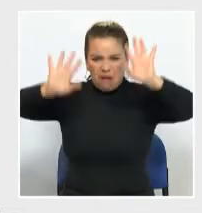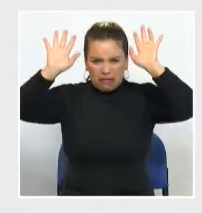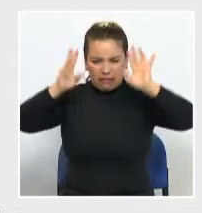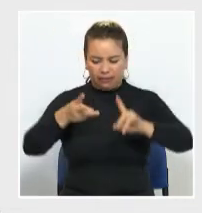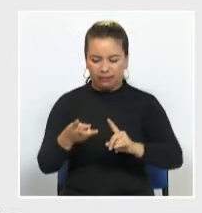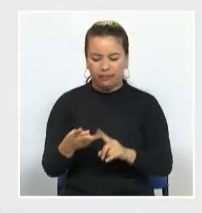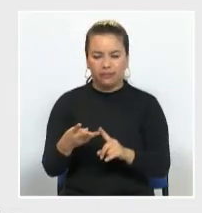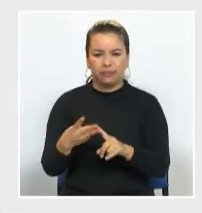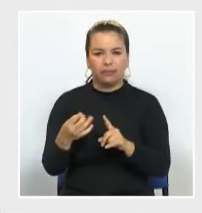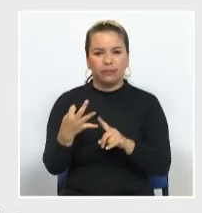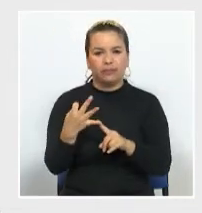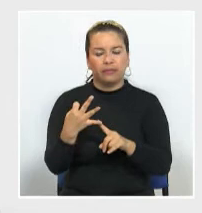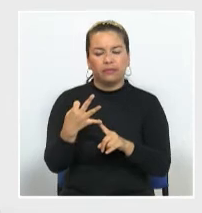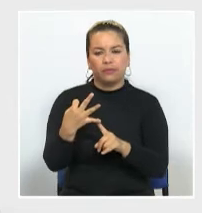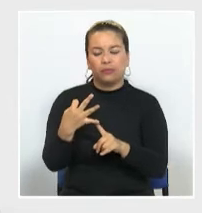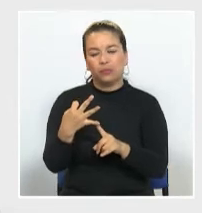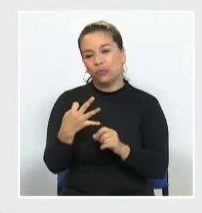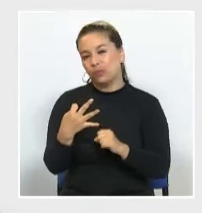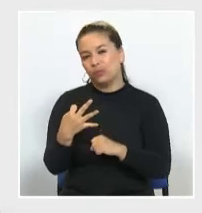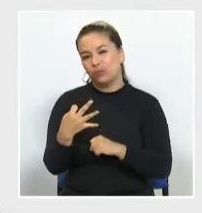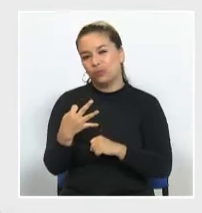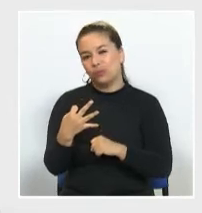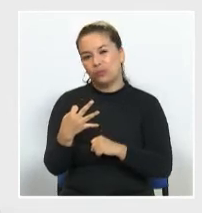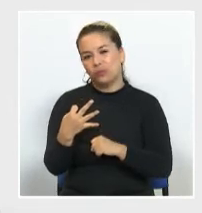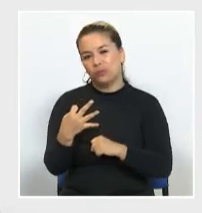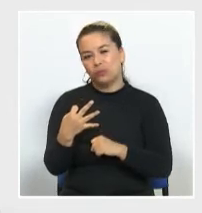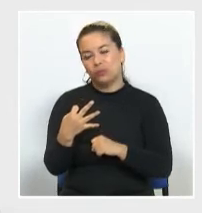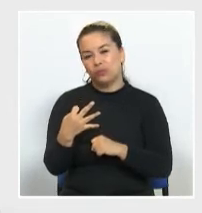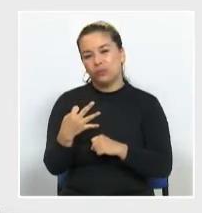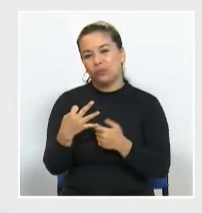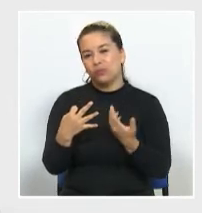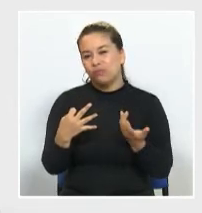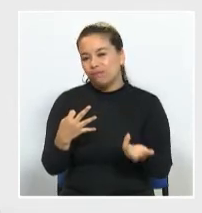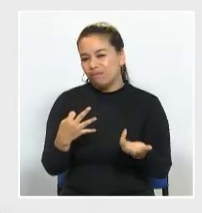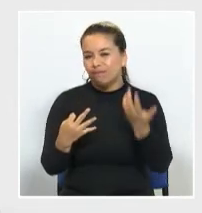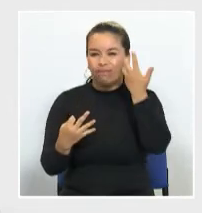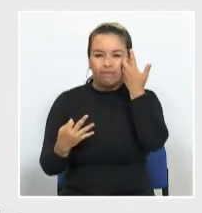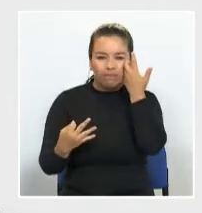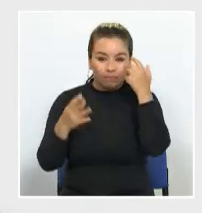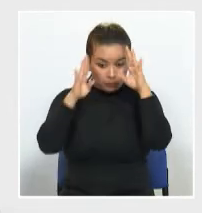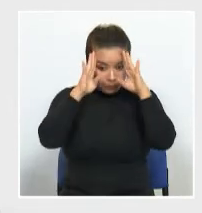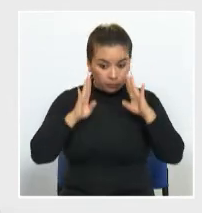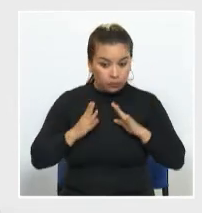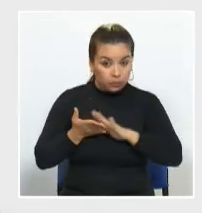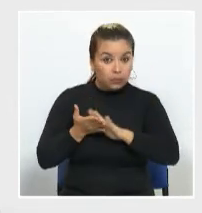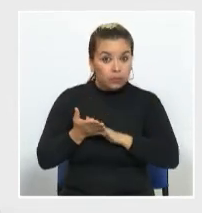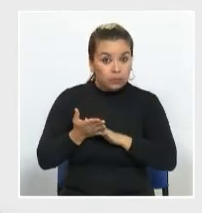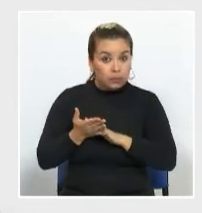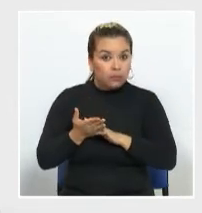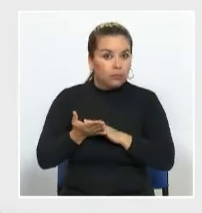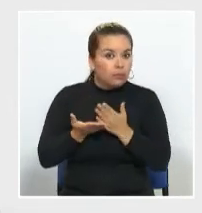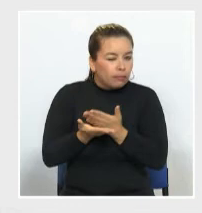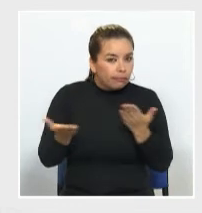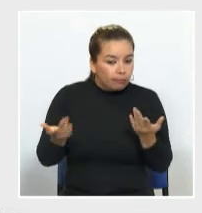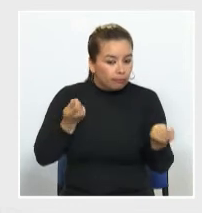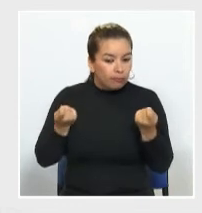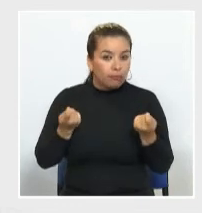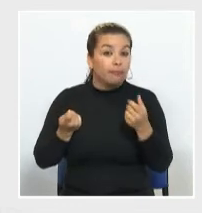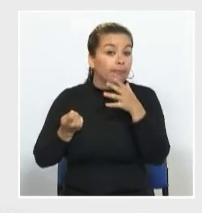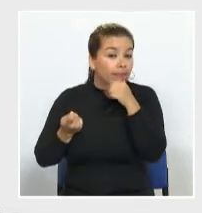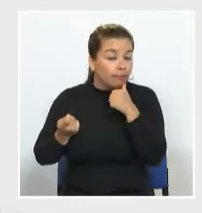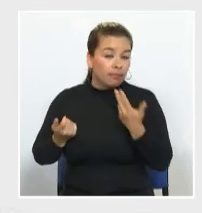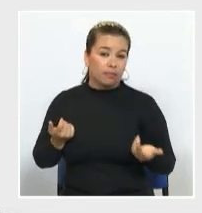por no controlar adecuadamente ciertas enfermedades o patologías que se nos puedan presentar,